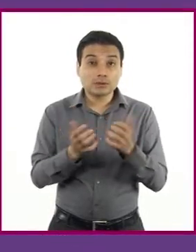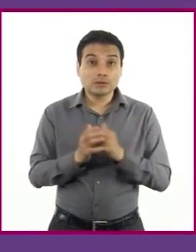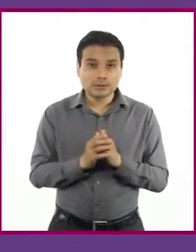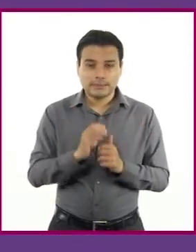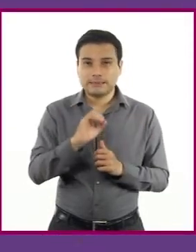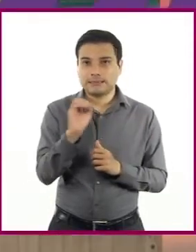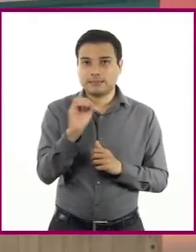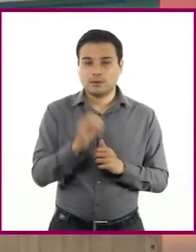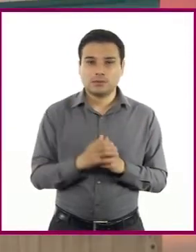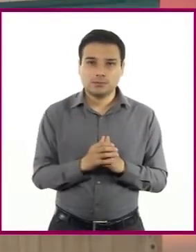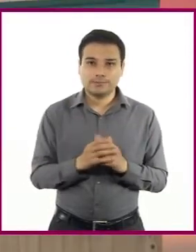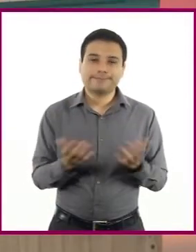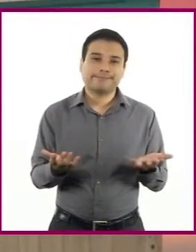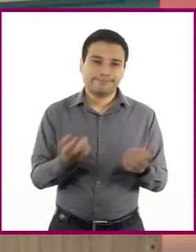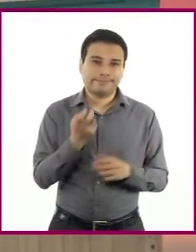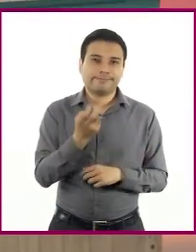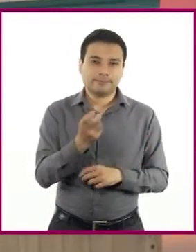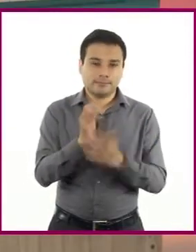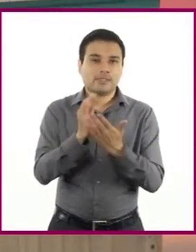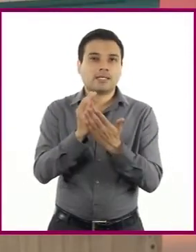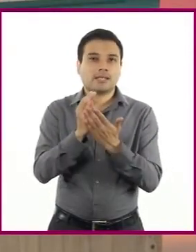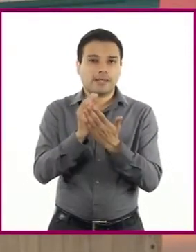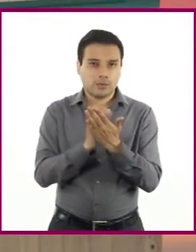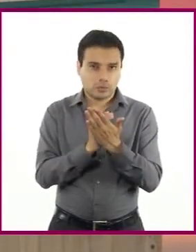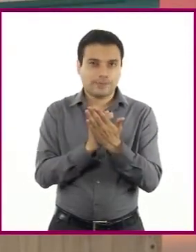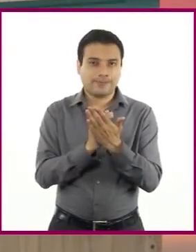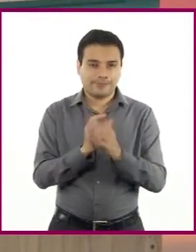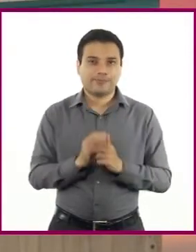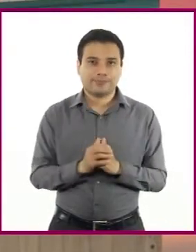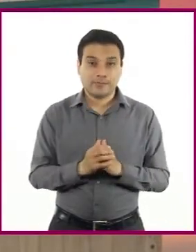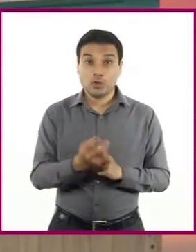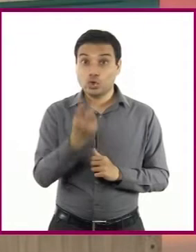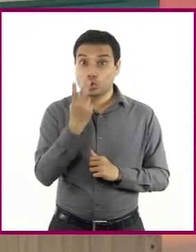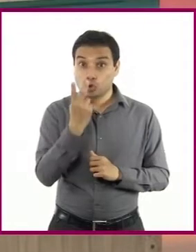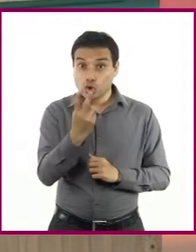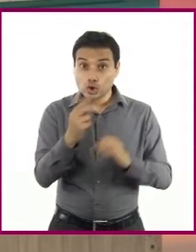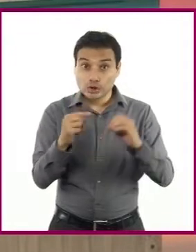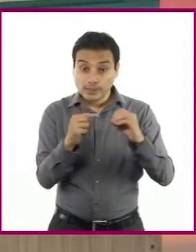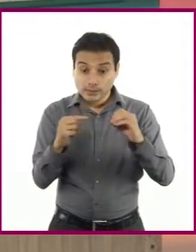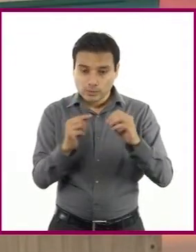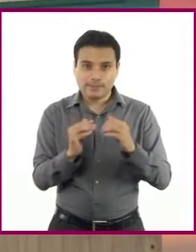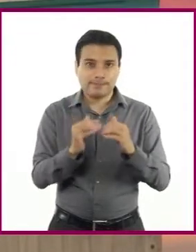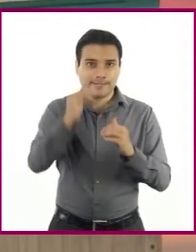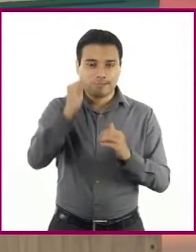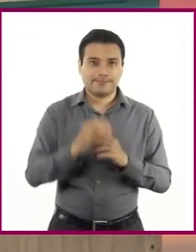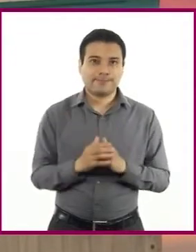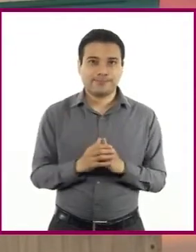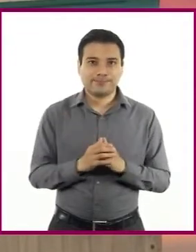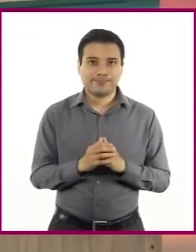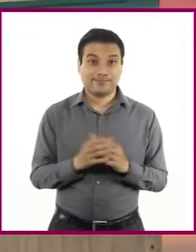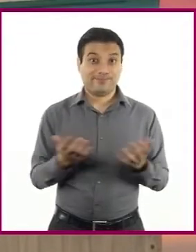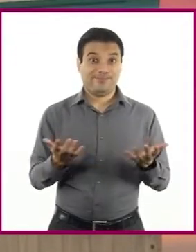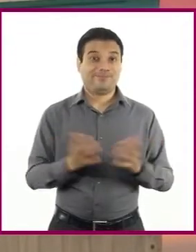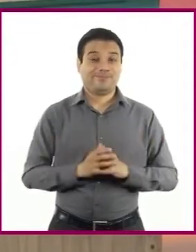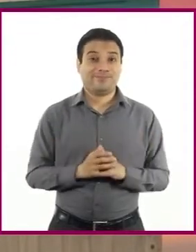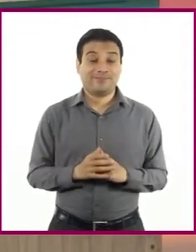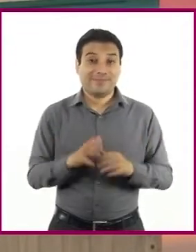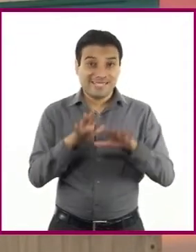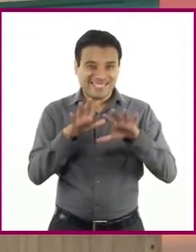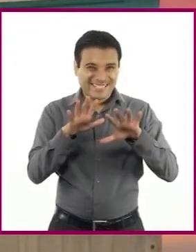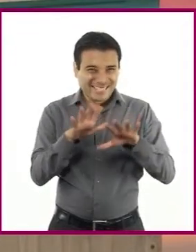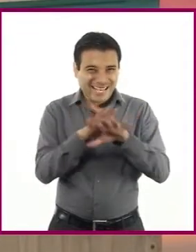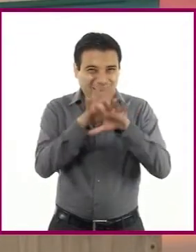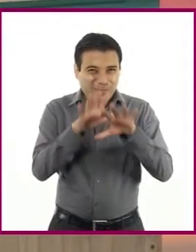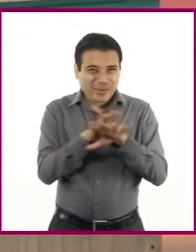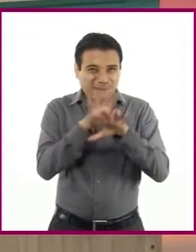0, por lo que decimos que se reduce y gana 2 electrones. Los cambios que se presentan en las